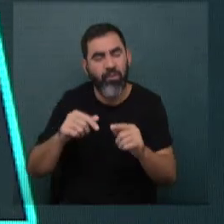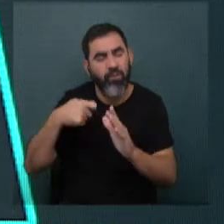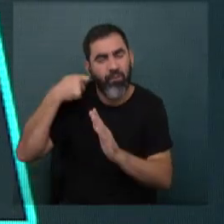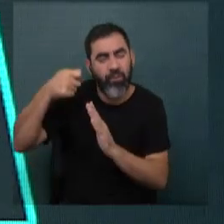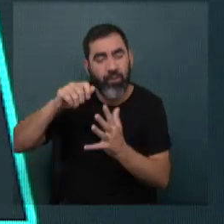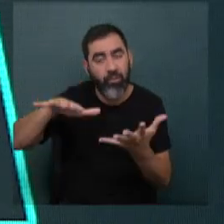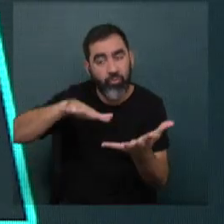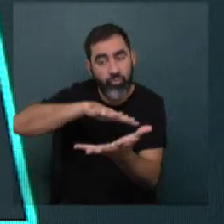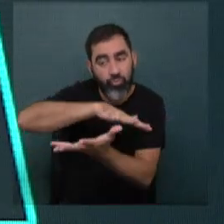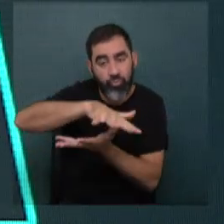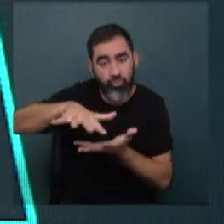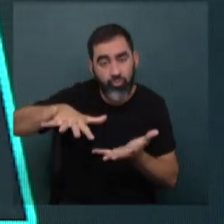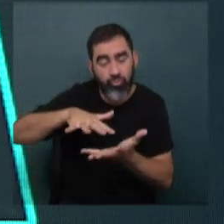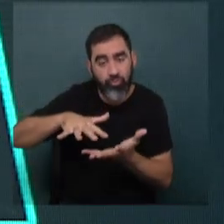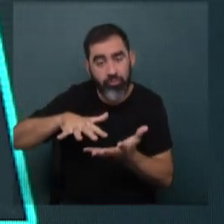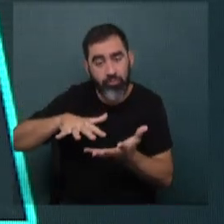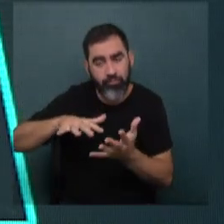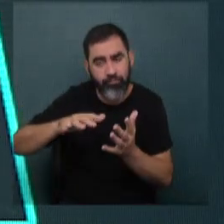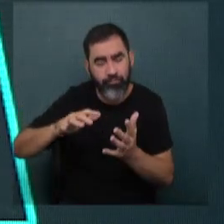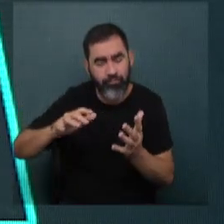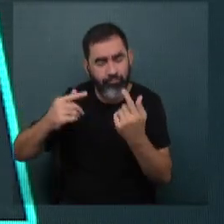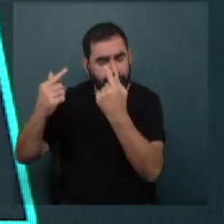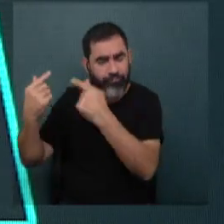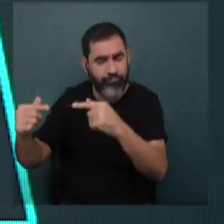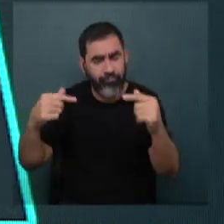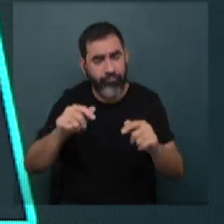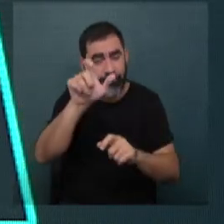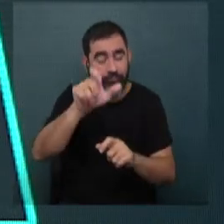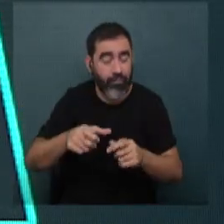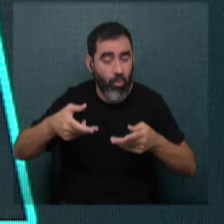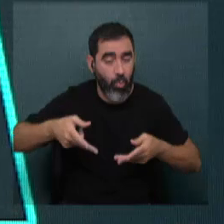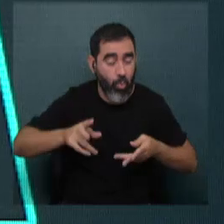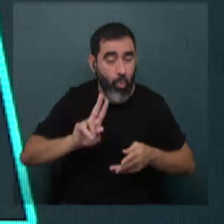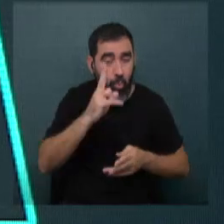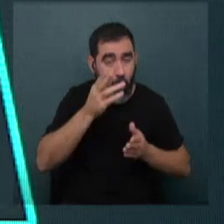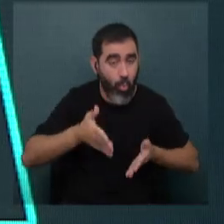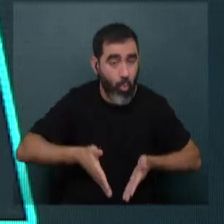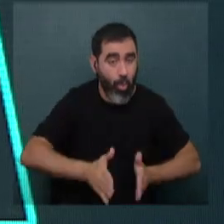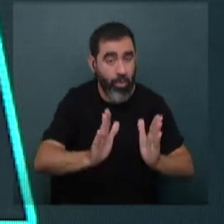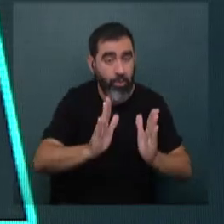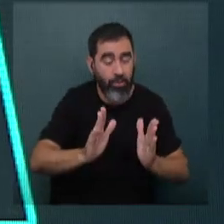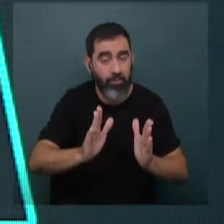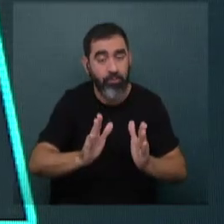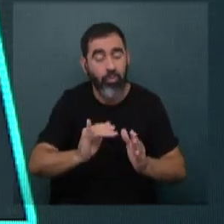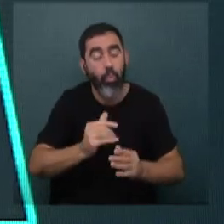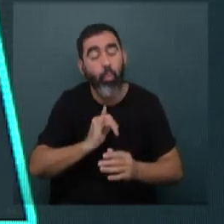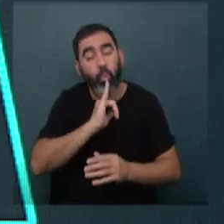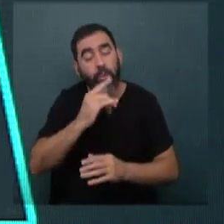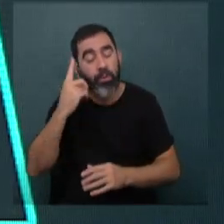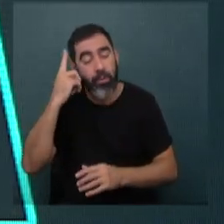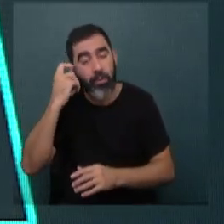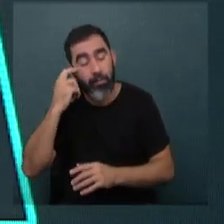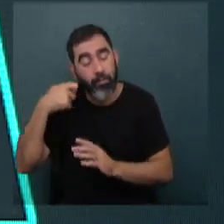una zona tan incomparable para alguien nacido en Uruguay. De esto nos habla Willard, nos cuenta un par de experiencias de este rodaje